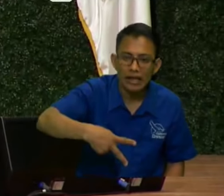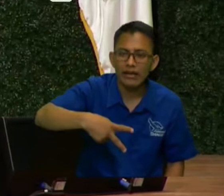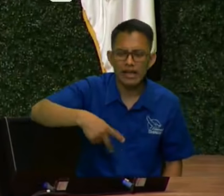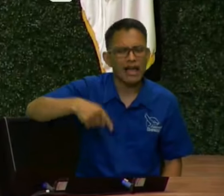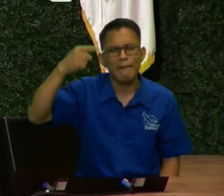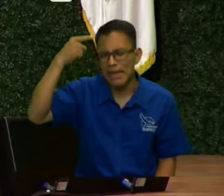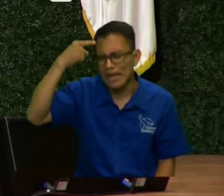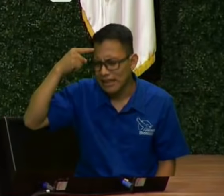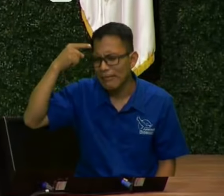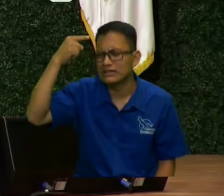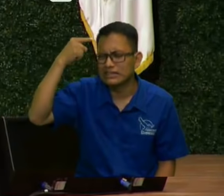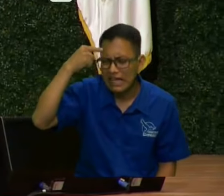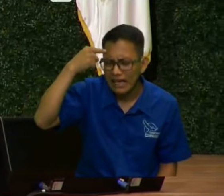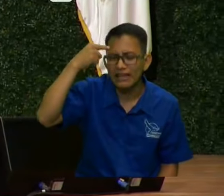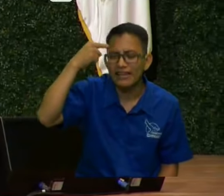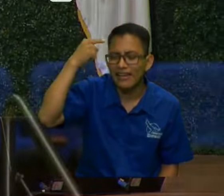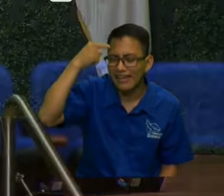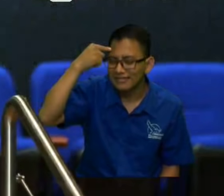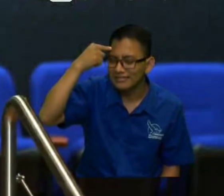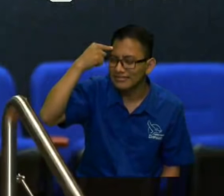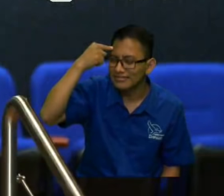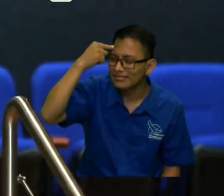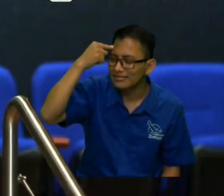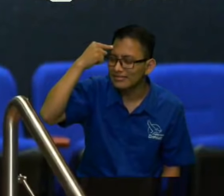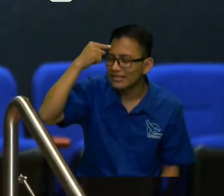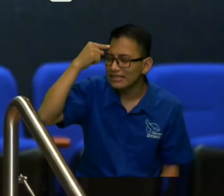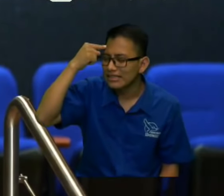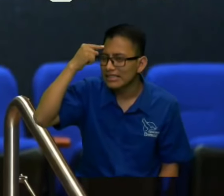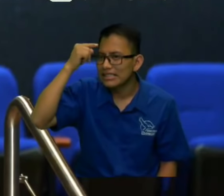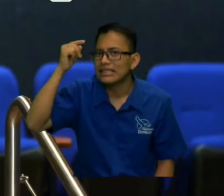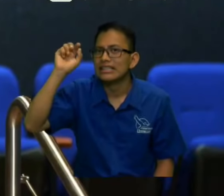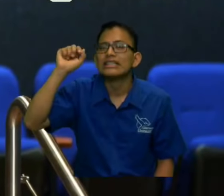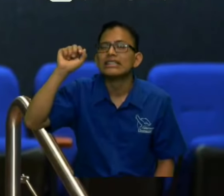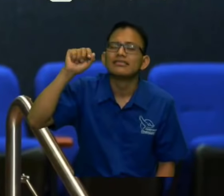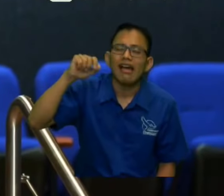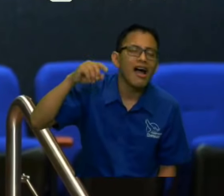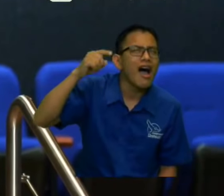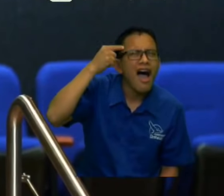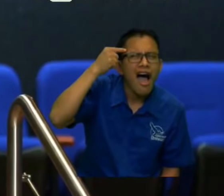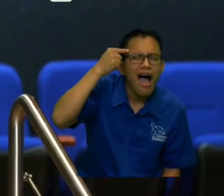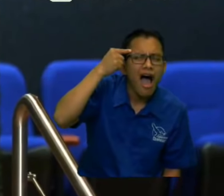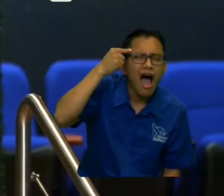eso, inmediatamente llega a decir: si Dios me ayudó aquella vez,